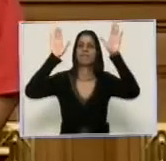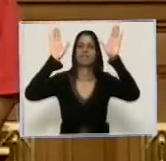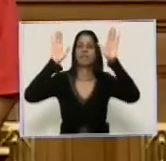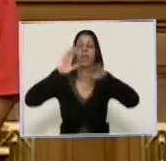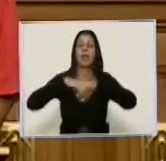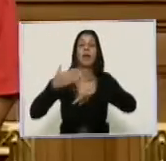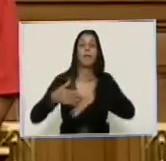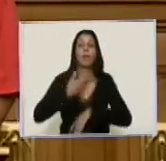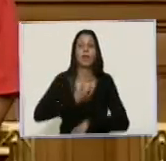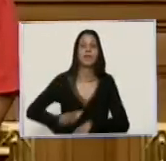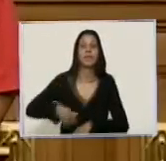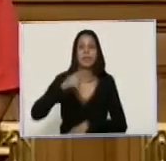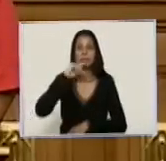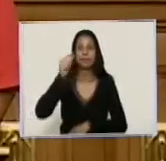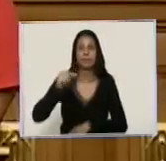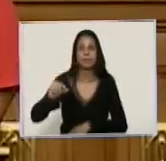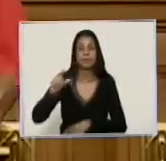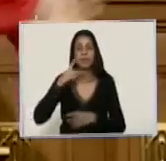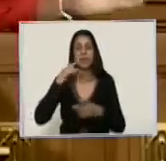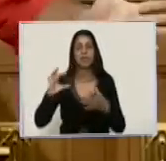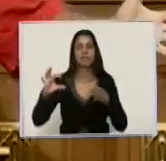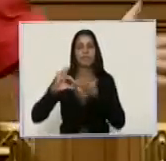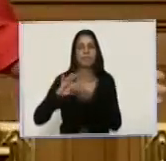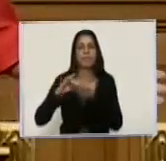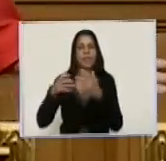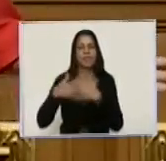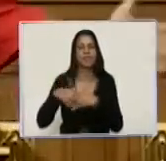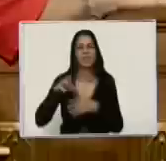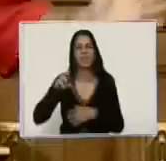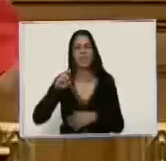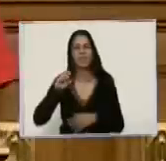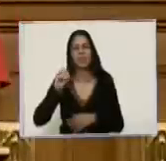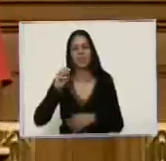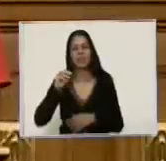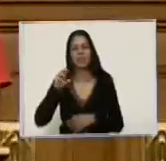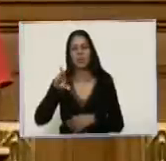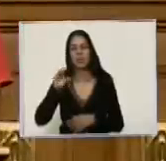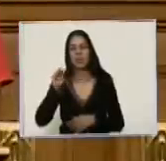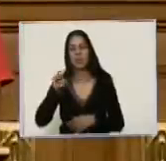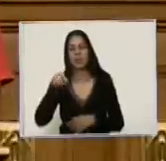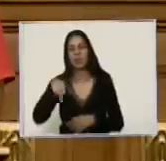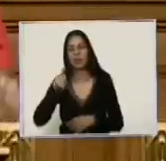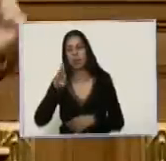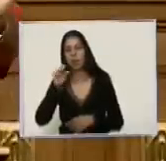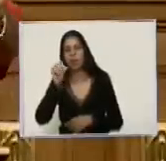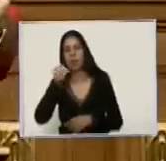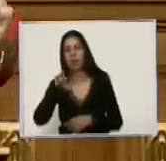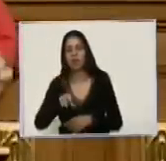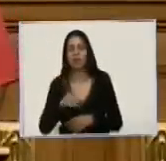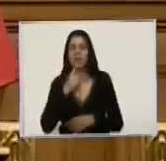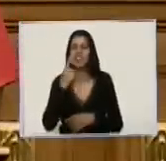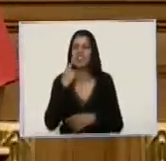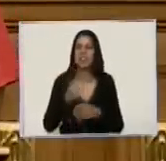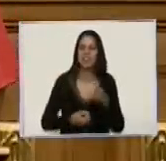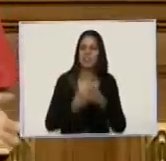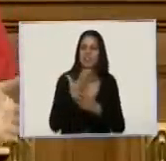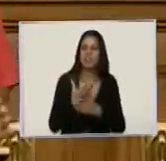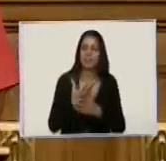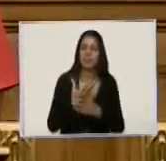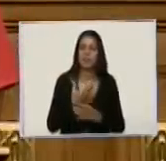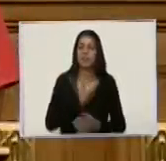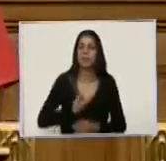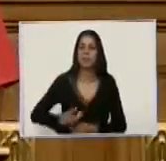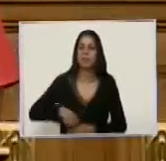Betancourt era el nombre de Nelson Rockefeller. ¿Quién crea Rómulo Betancourt? Los Rockefeller. ¿Quién crea el presidente Obama?